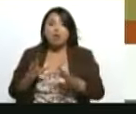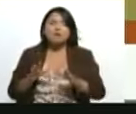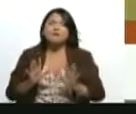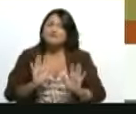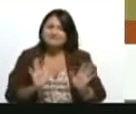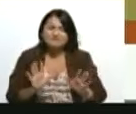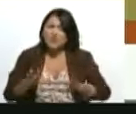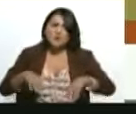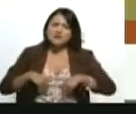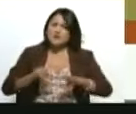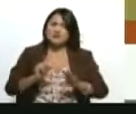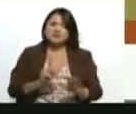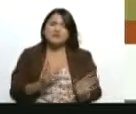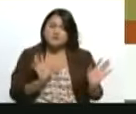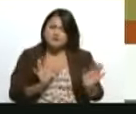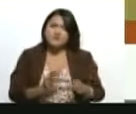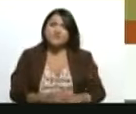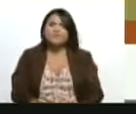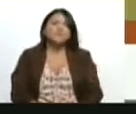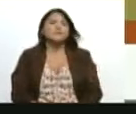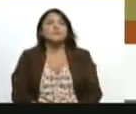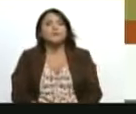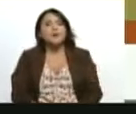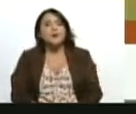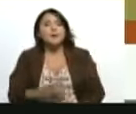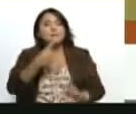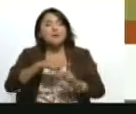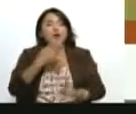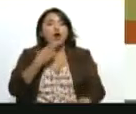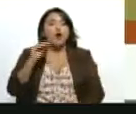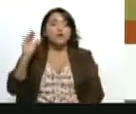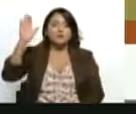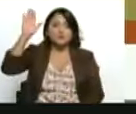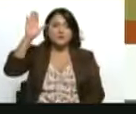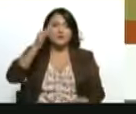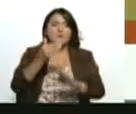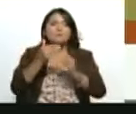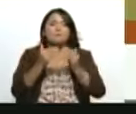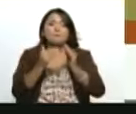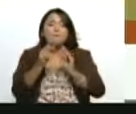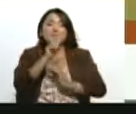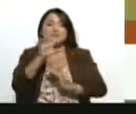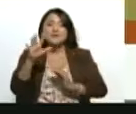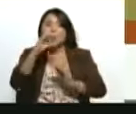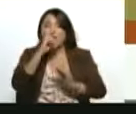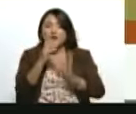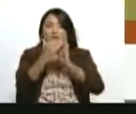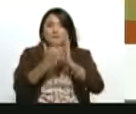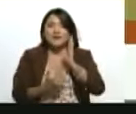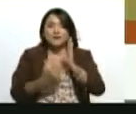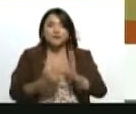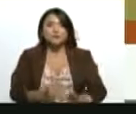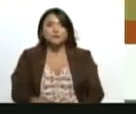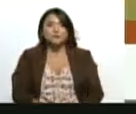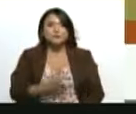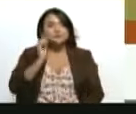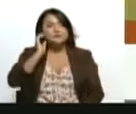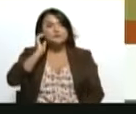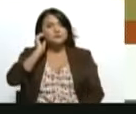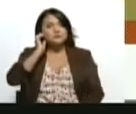Ahora, los jóvenes, levanten la mano los que tienen menos de 25 años, por favor. De 25, aquí está la